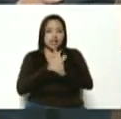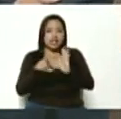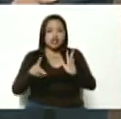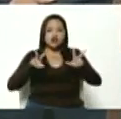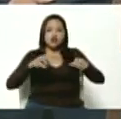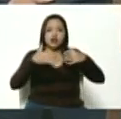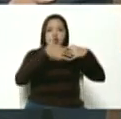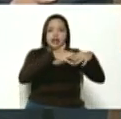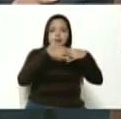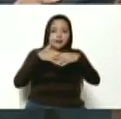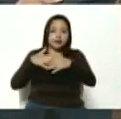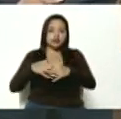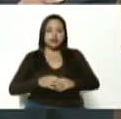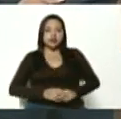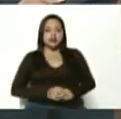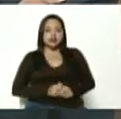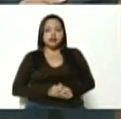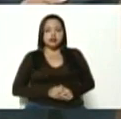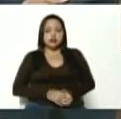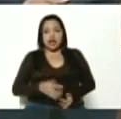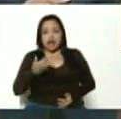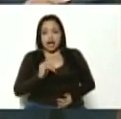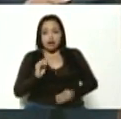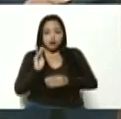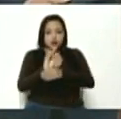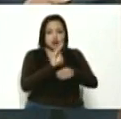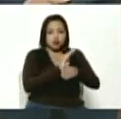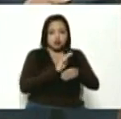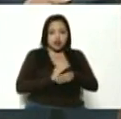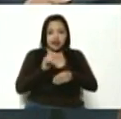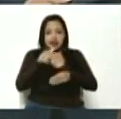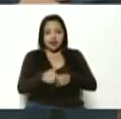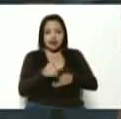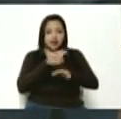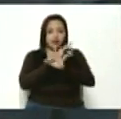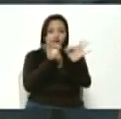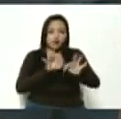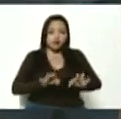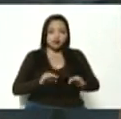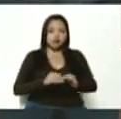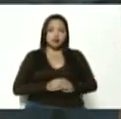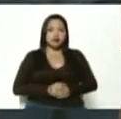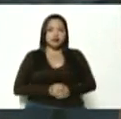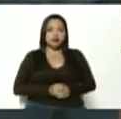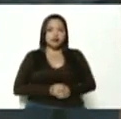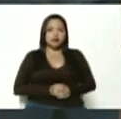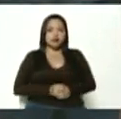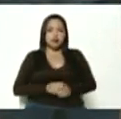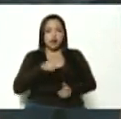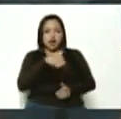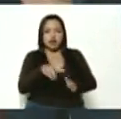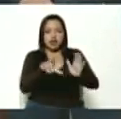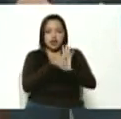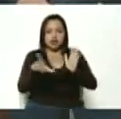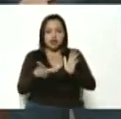emprendedores y emprendedoras serán protegidos por este instrumento, por este